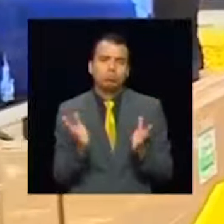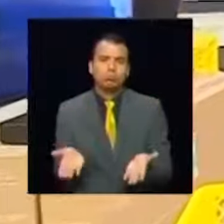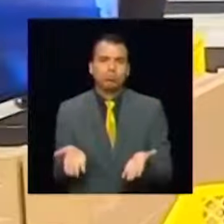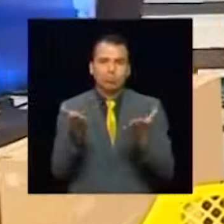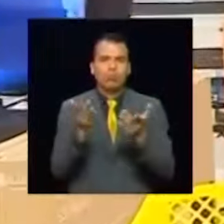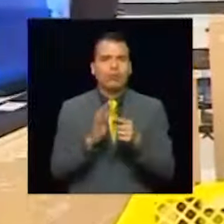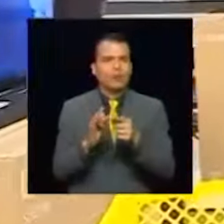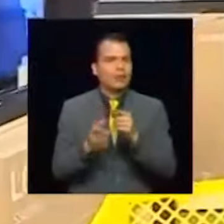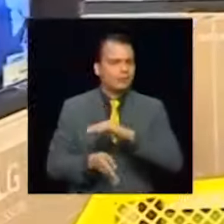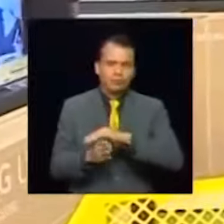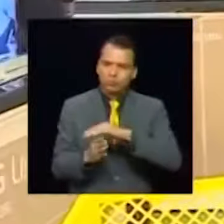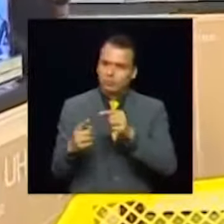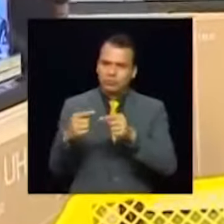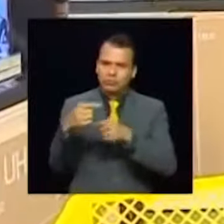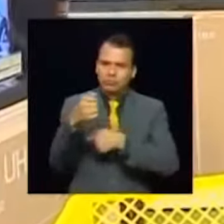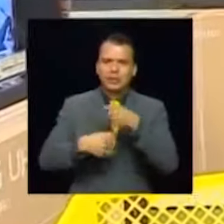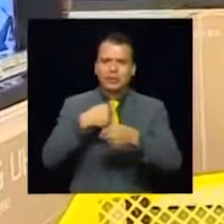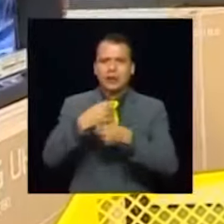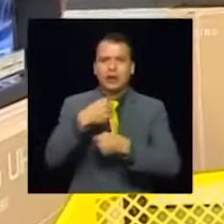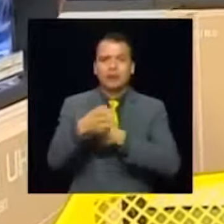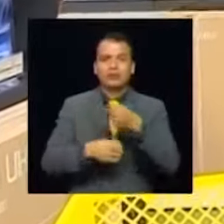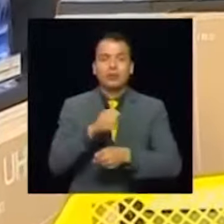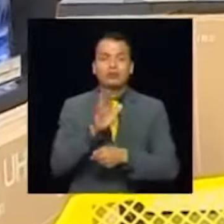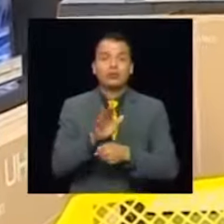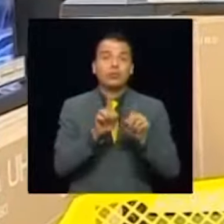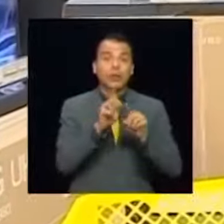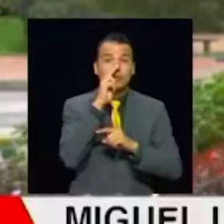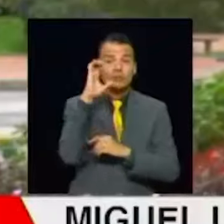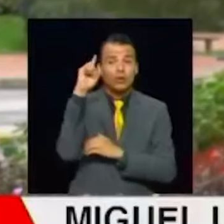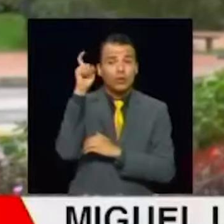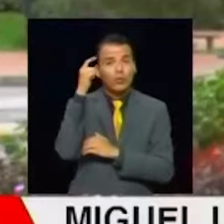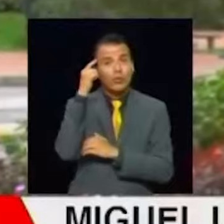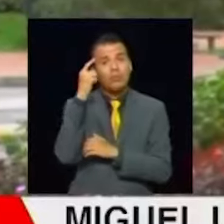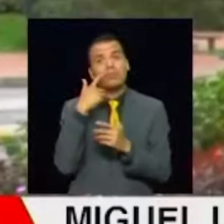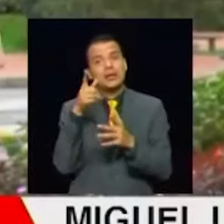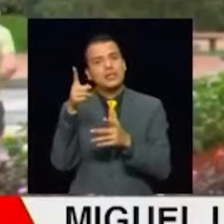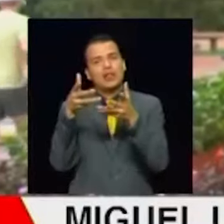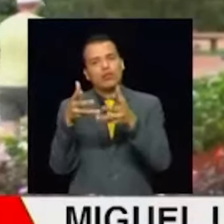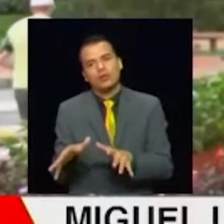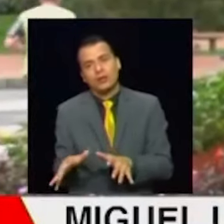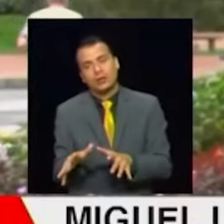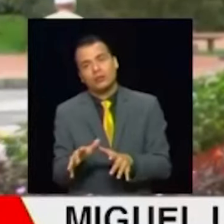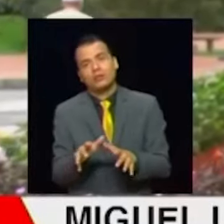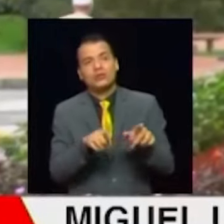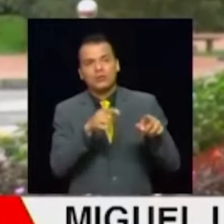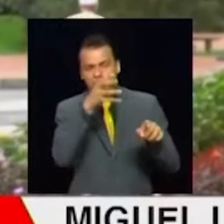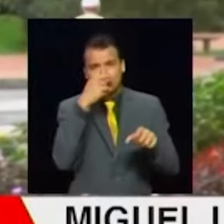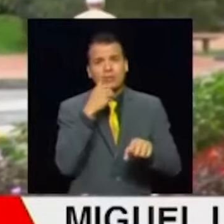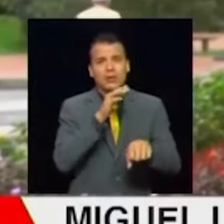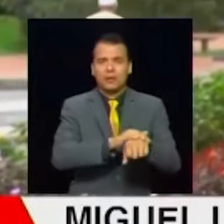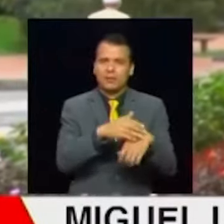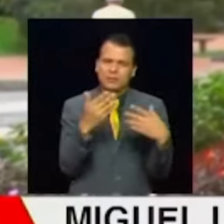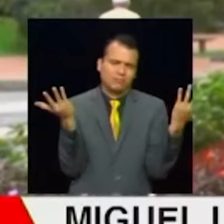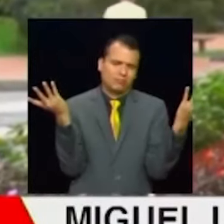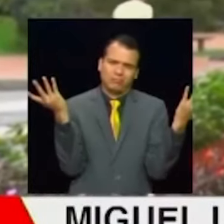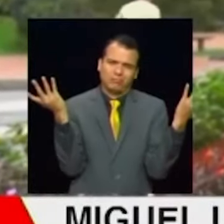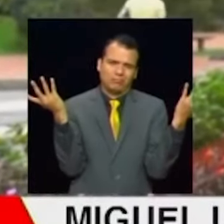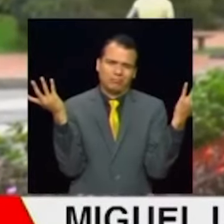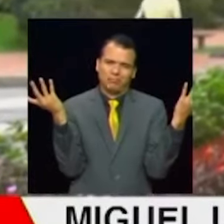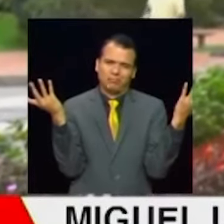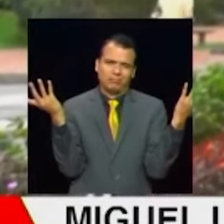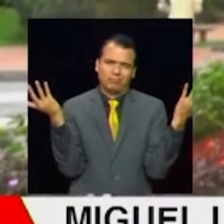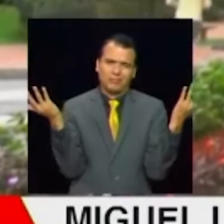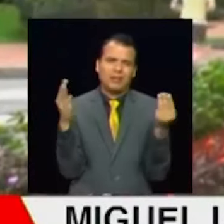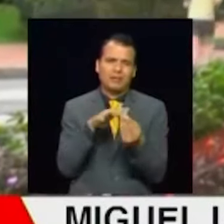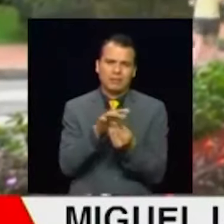que, según expertos, podría generar una crisis mayor a la actual. Una iniciativa fundamental para el bolsillo de los colombianos,